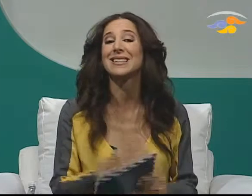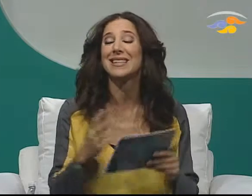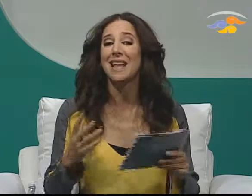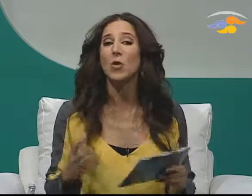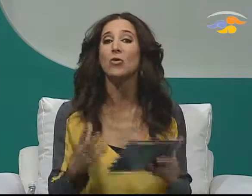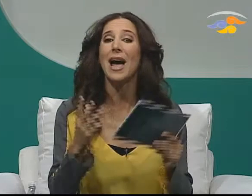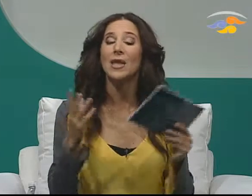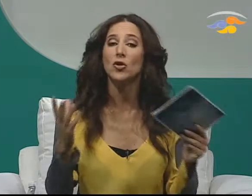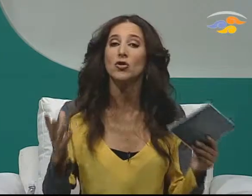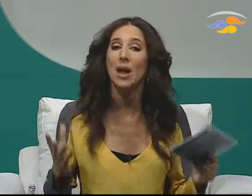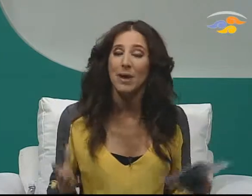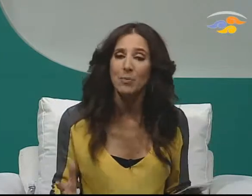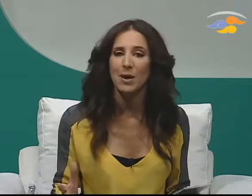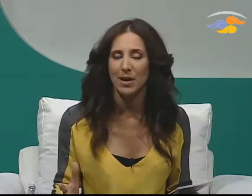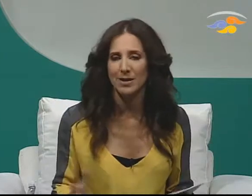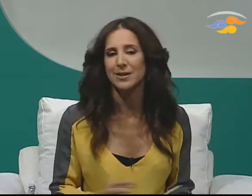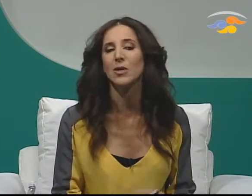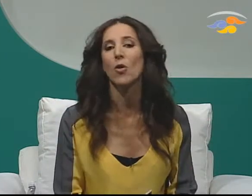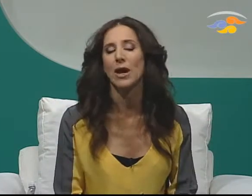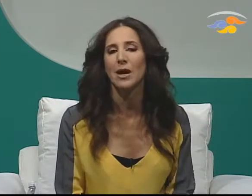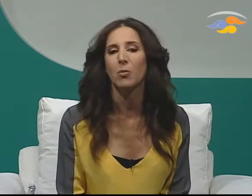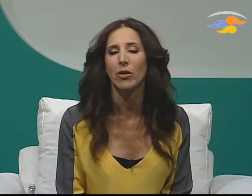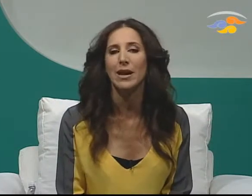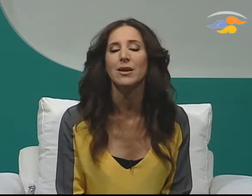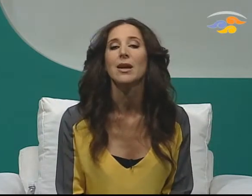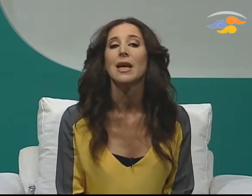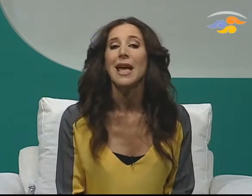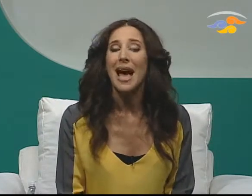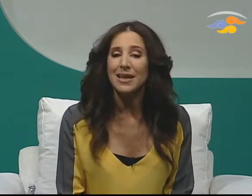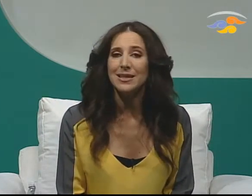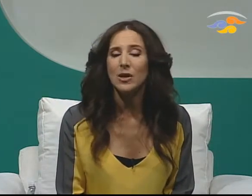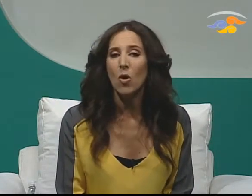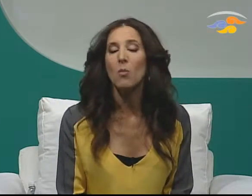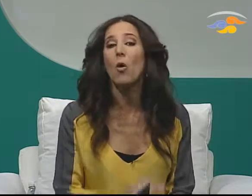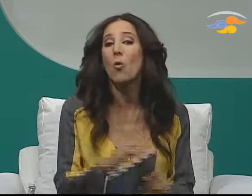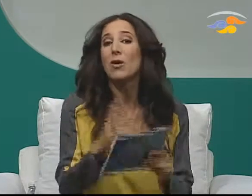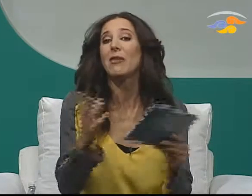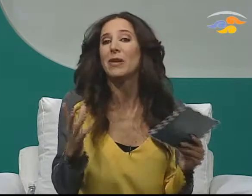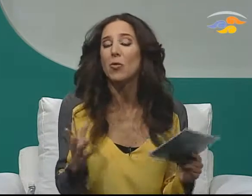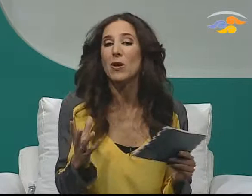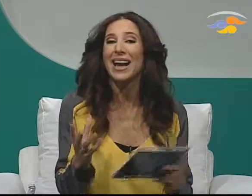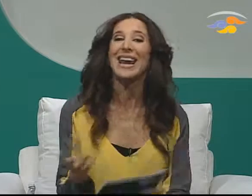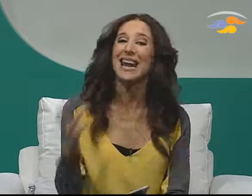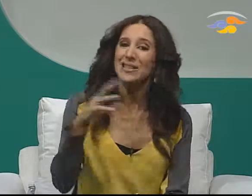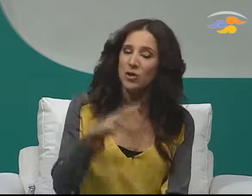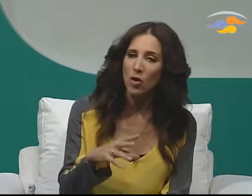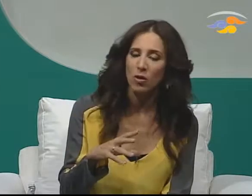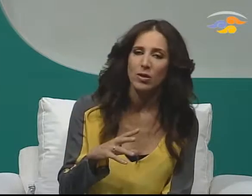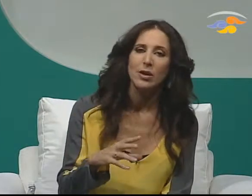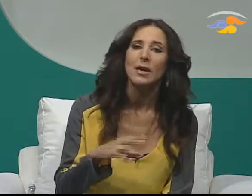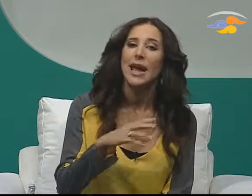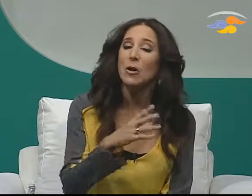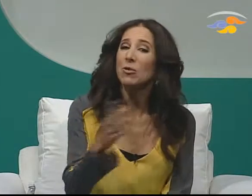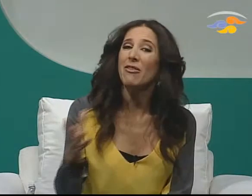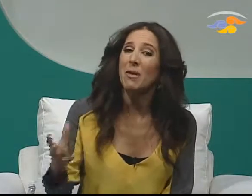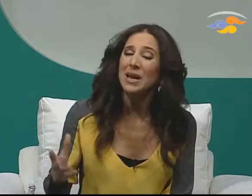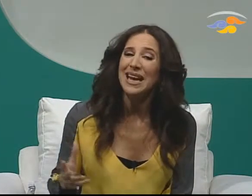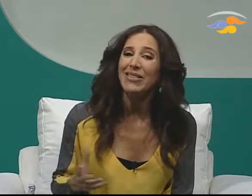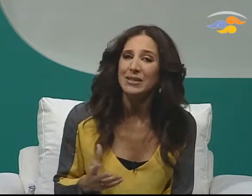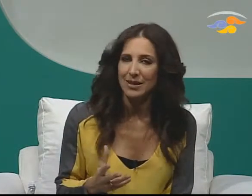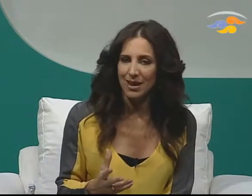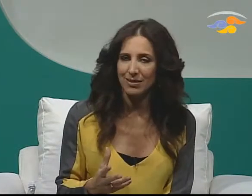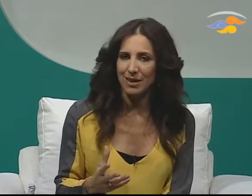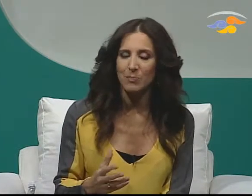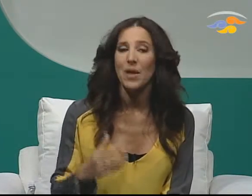después de 61 años de haber permanecido en el poder, así como una figura que nació en una